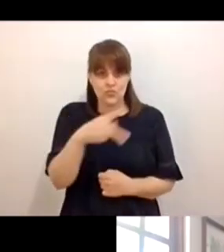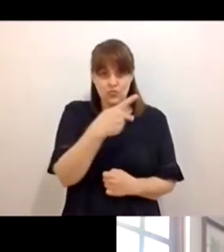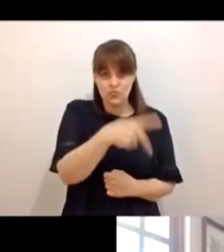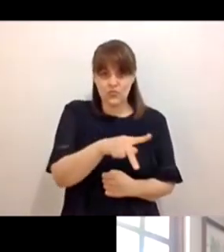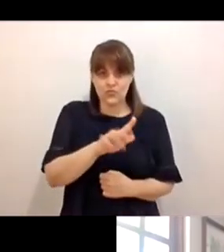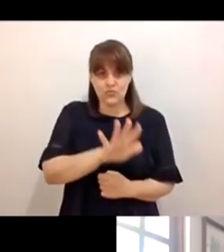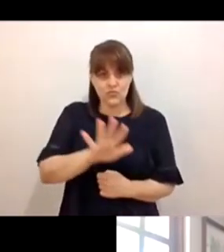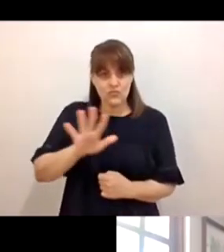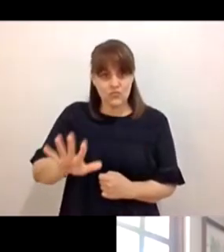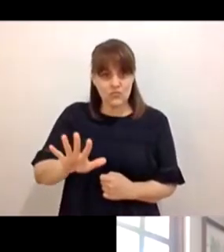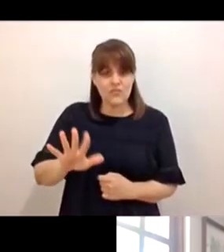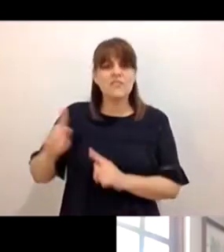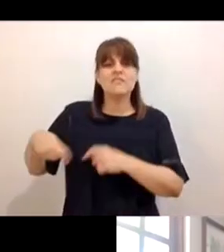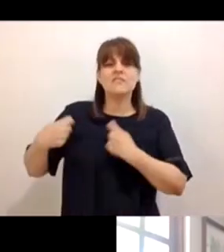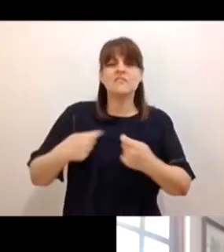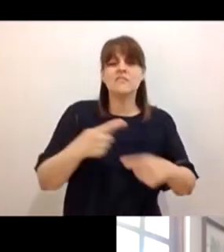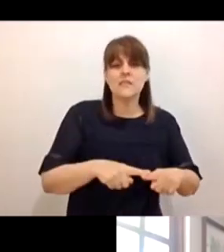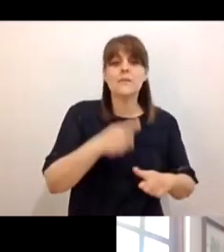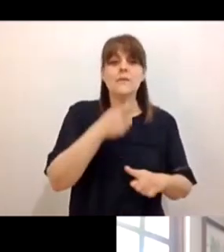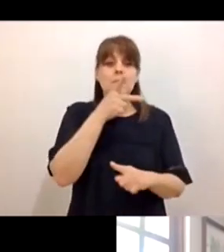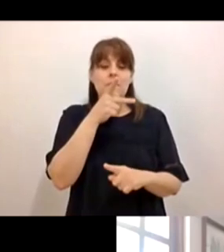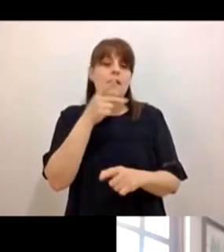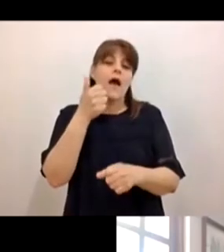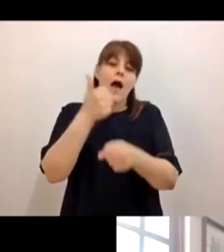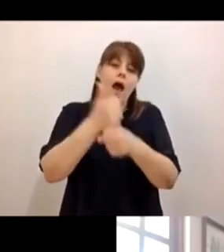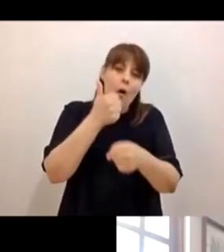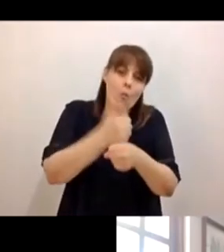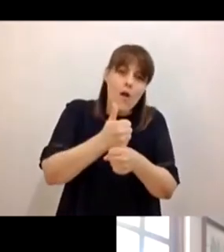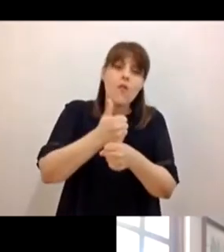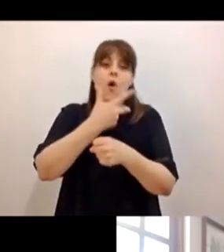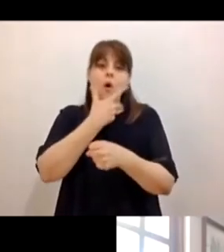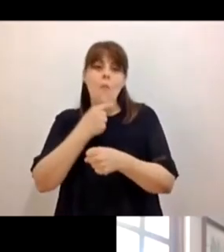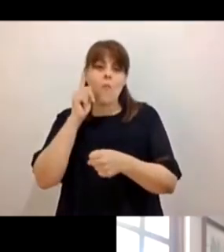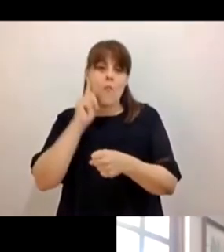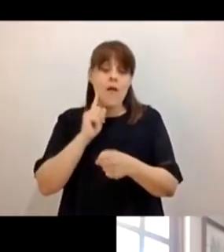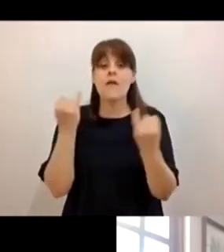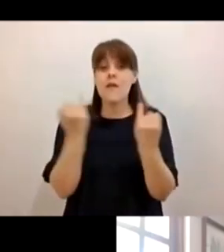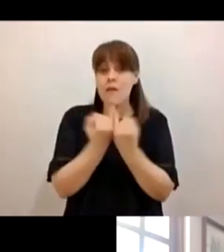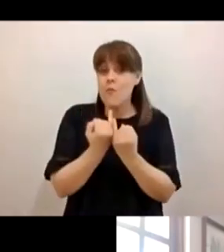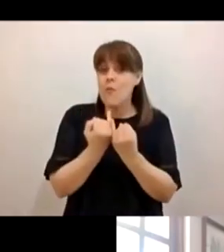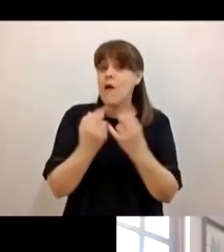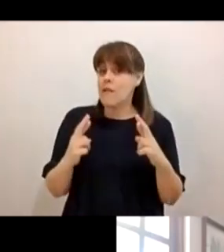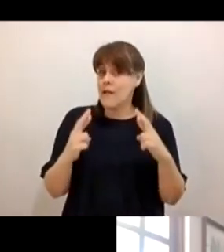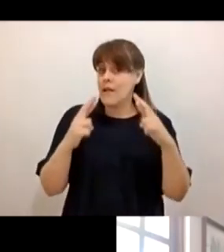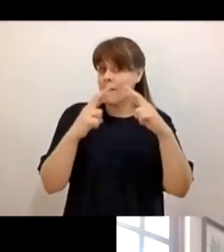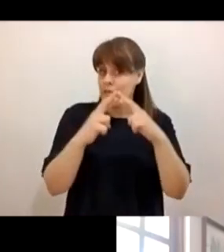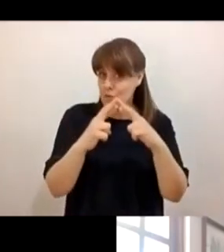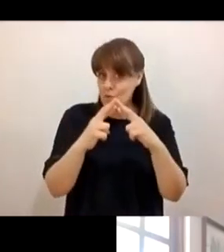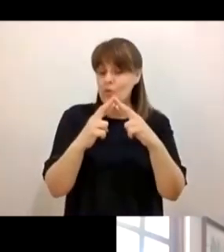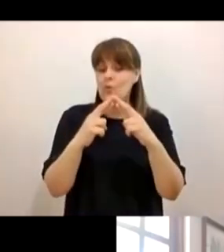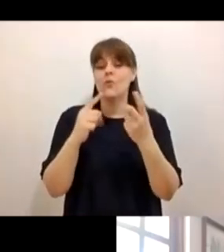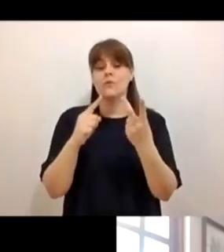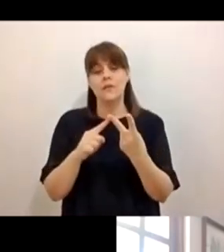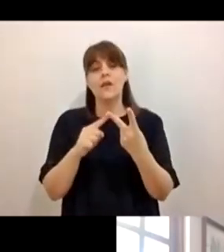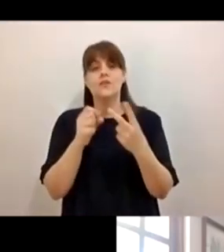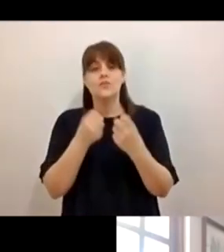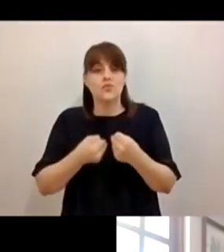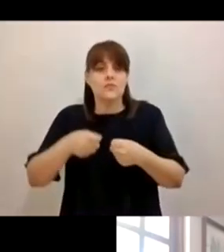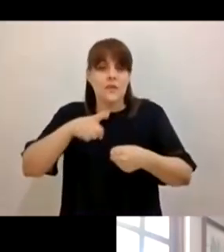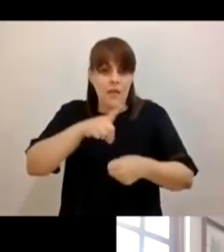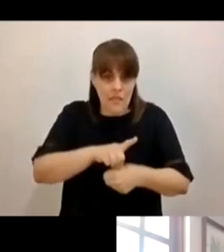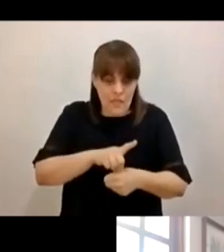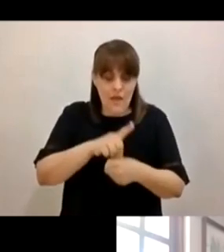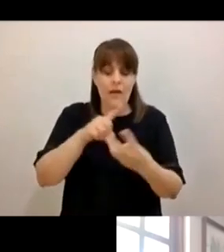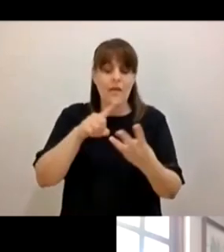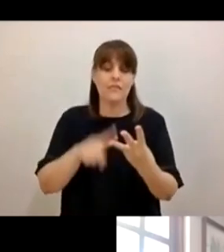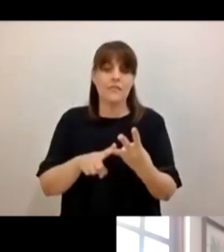pero también de algunas nociones religiosas de varias nociones sociales respecto a otros aspectos y en